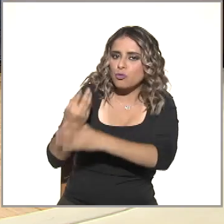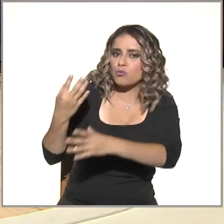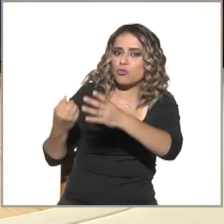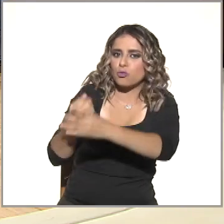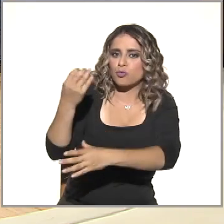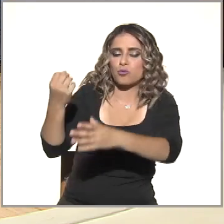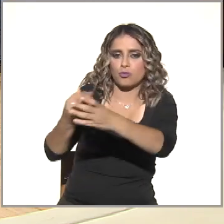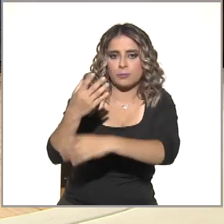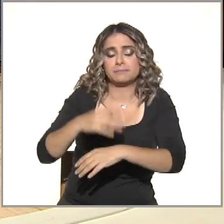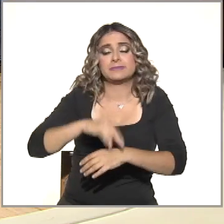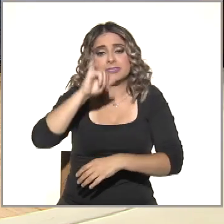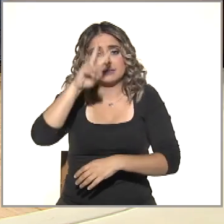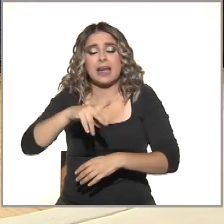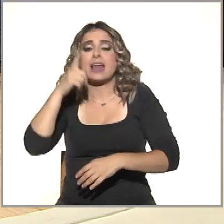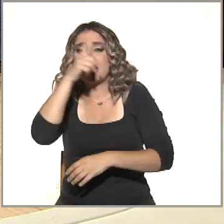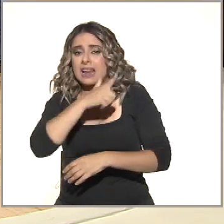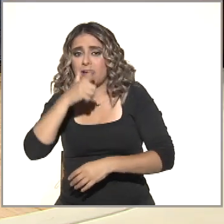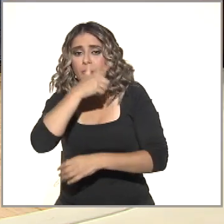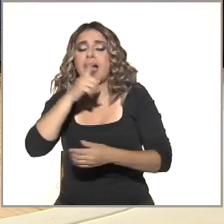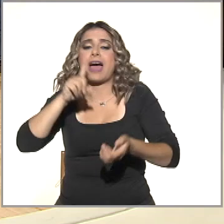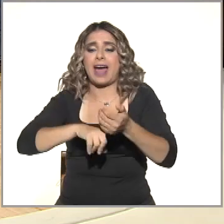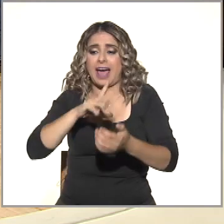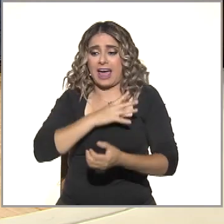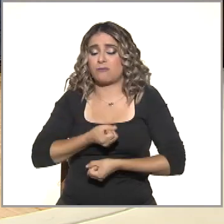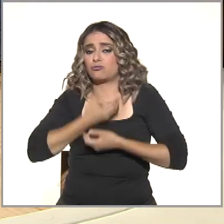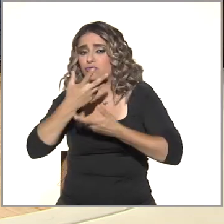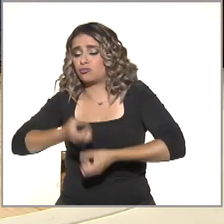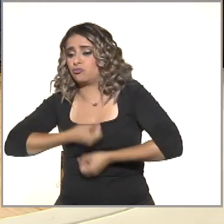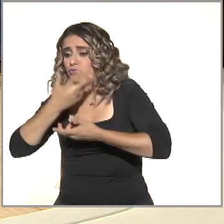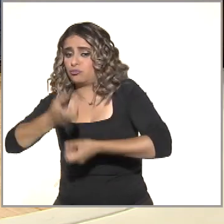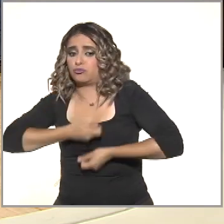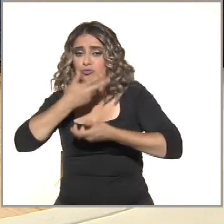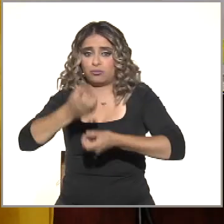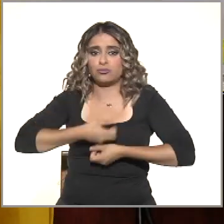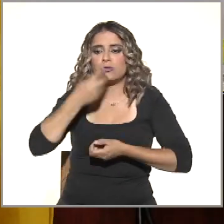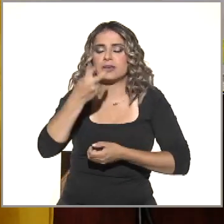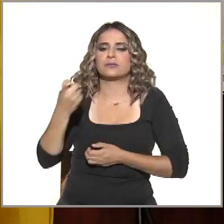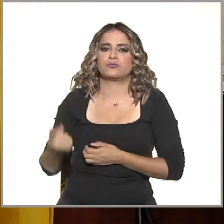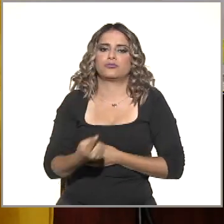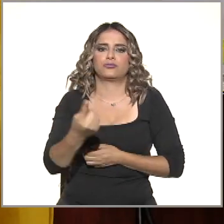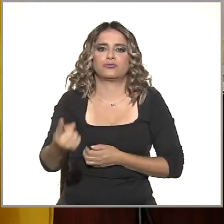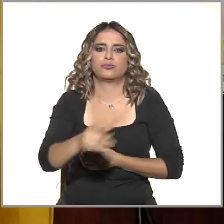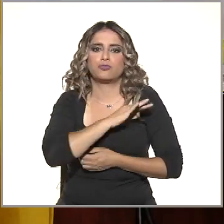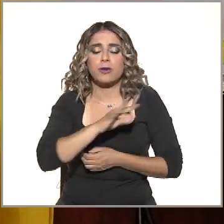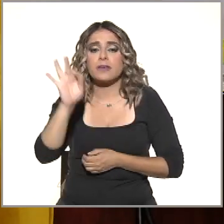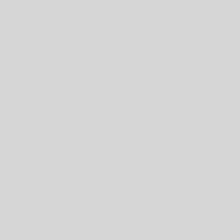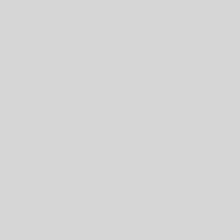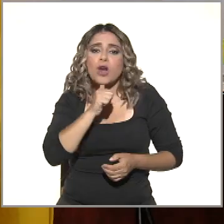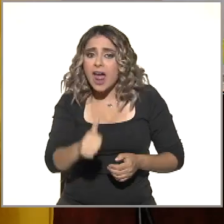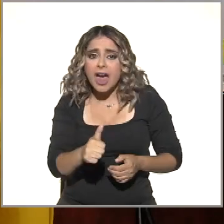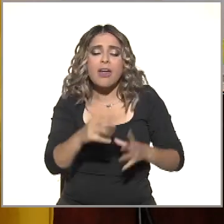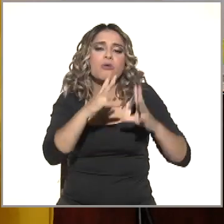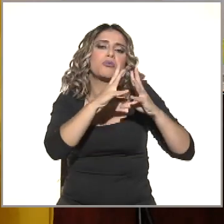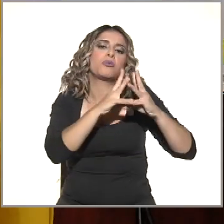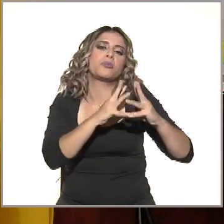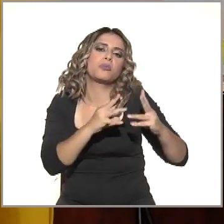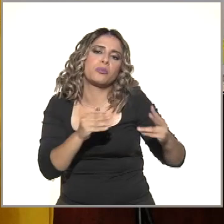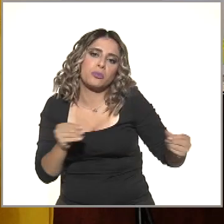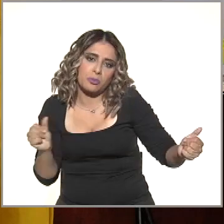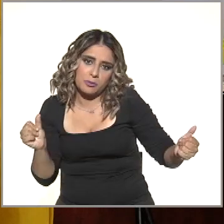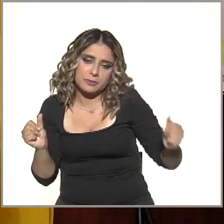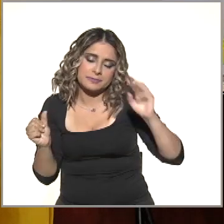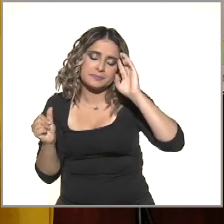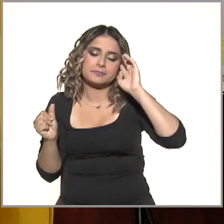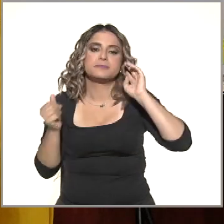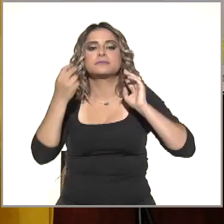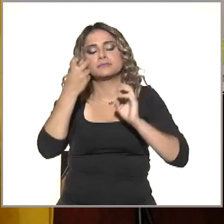Las lenguas viven mientras viven quienes las hablan. Las lenguas solitas no existirían. Todo depende